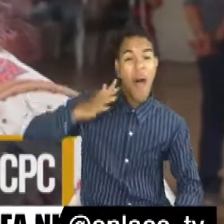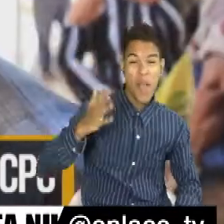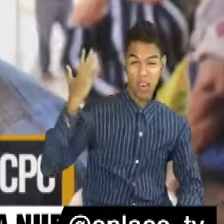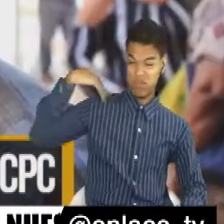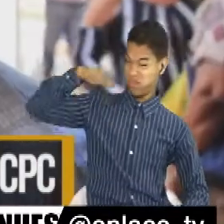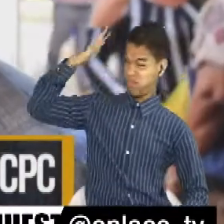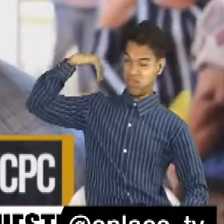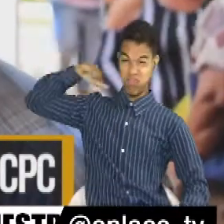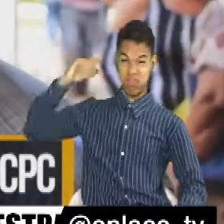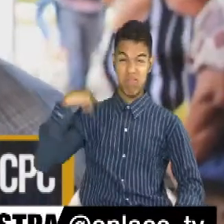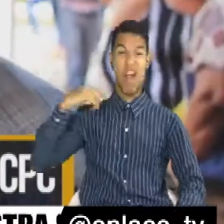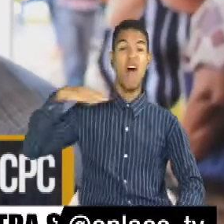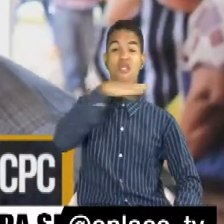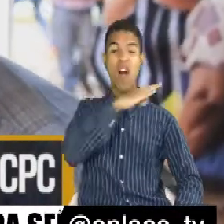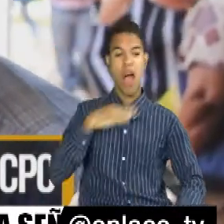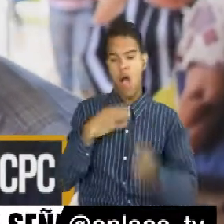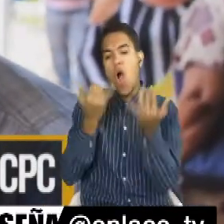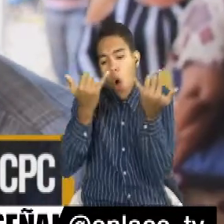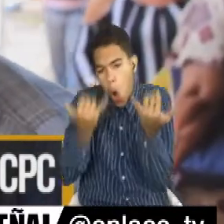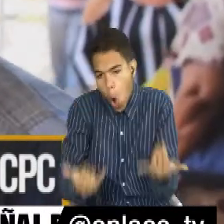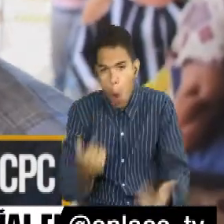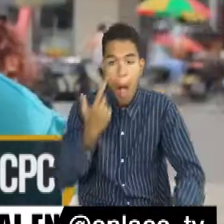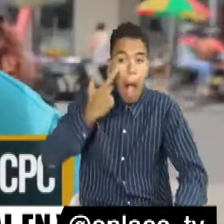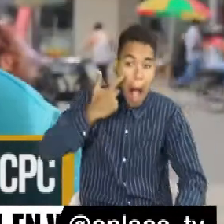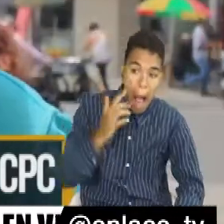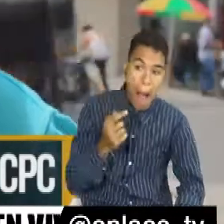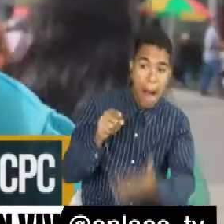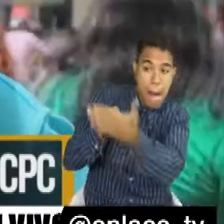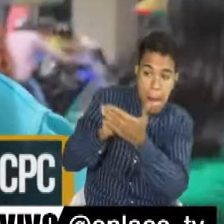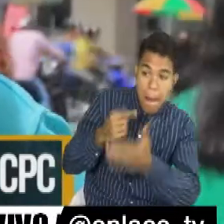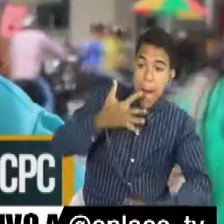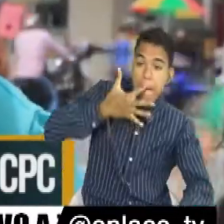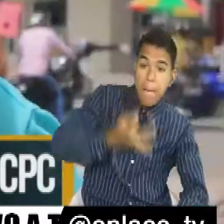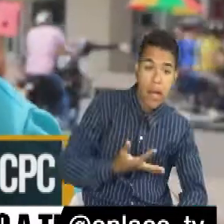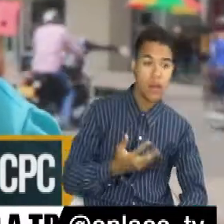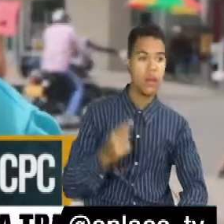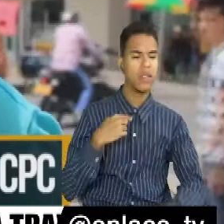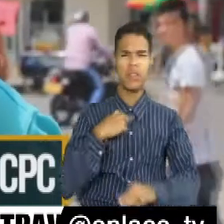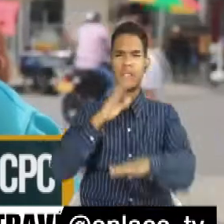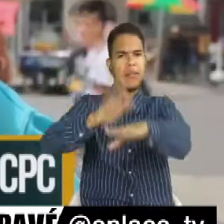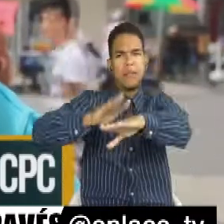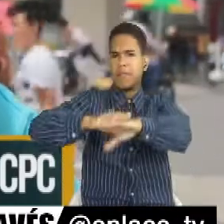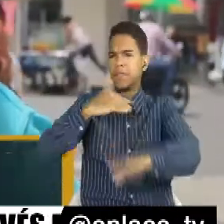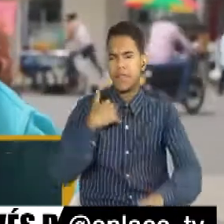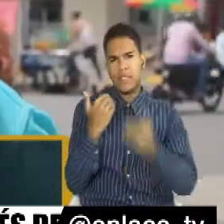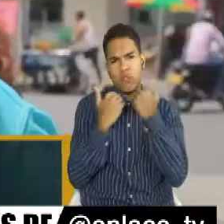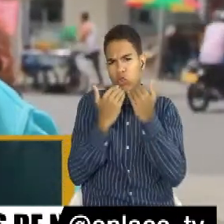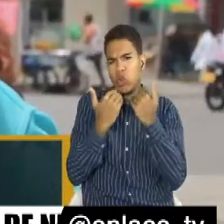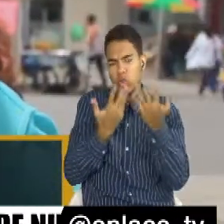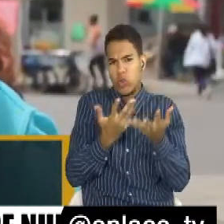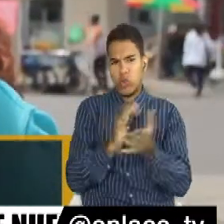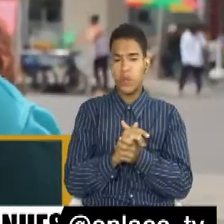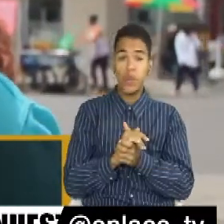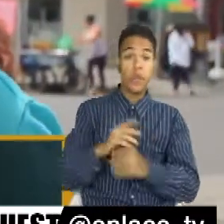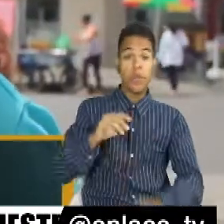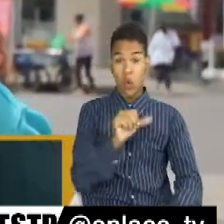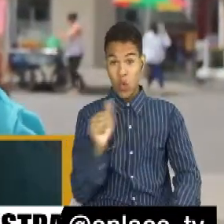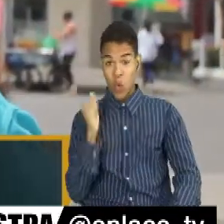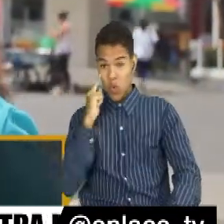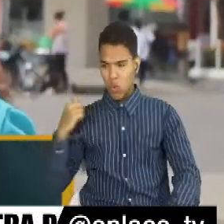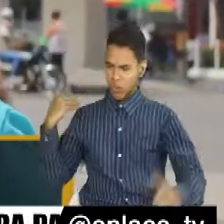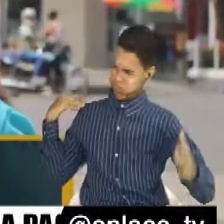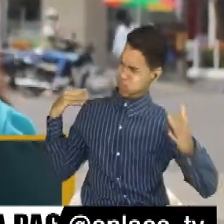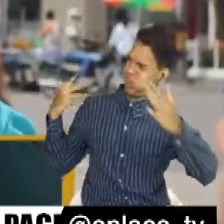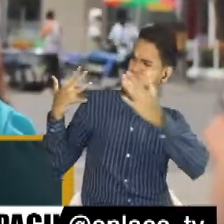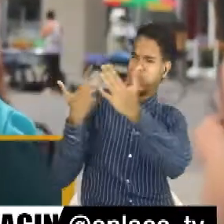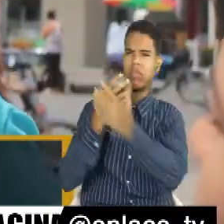ficticio. Pero está bien, ¿de qué crees? La verdad no sé. 53 años de lucha, de guerra, de violencia, era